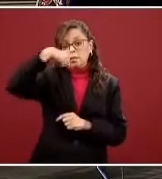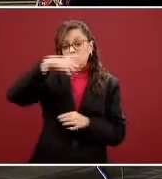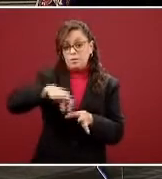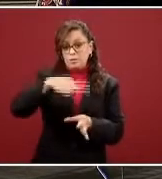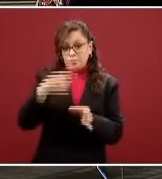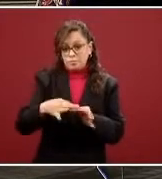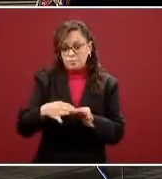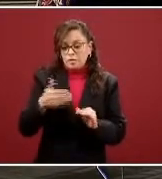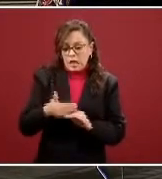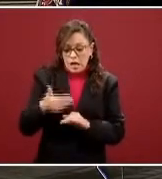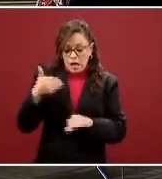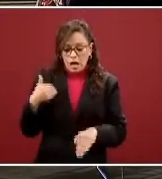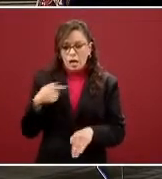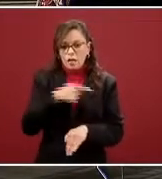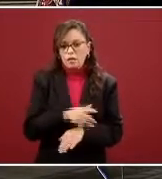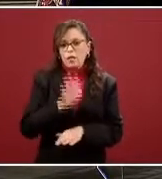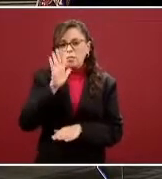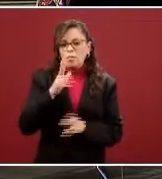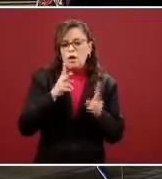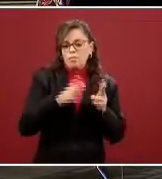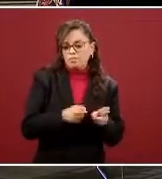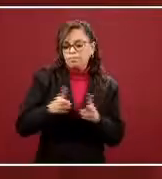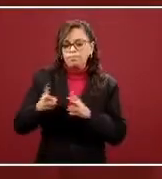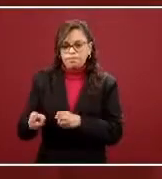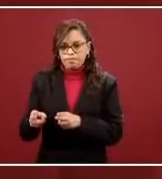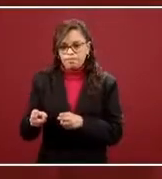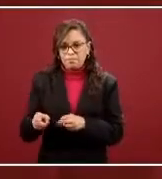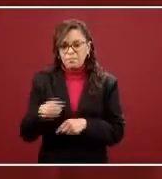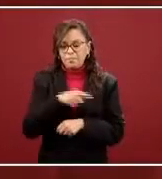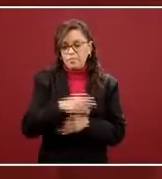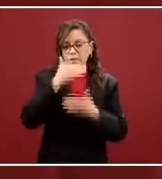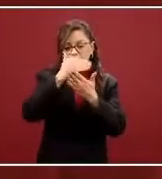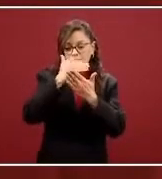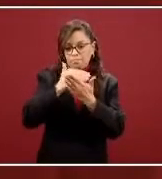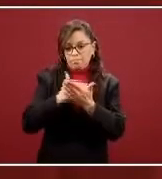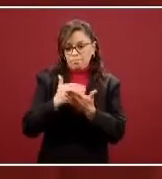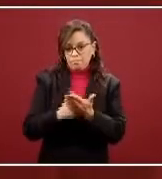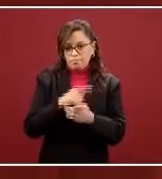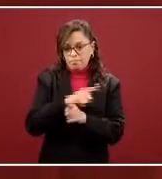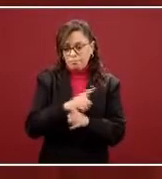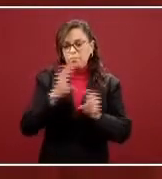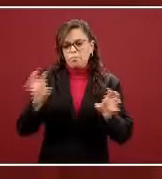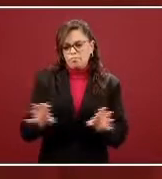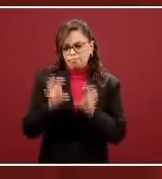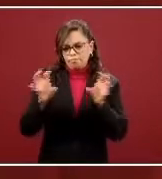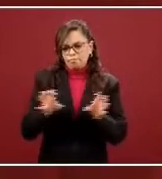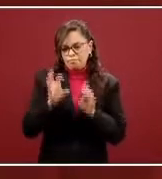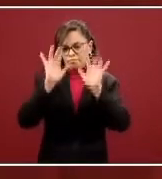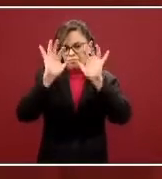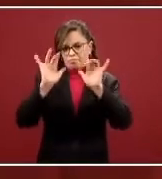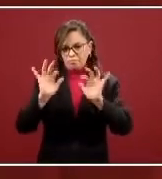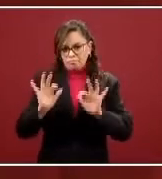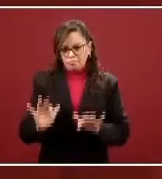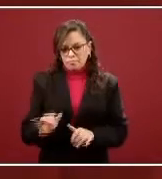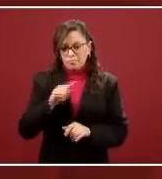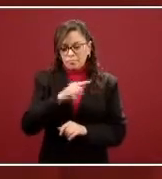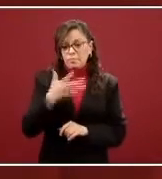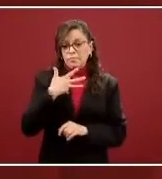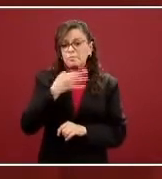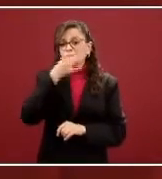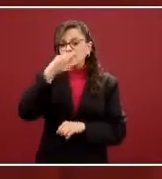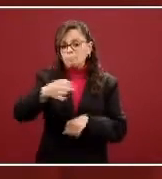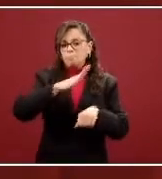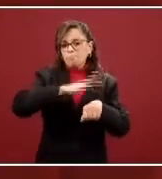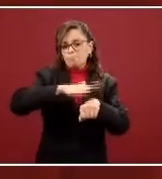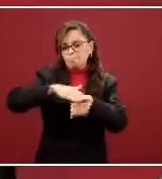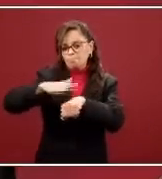corte previo. El corte quiere decir que se extrae la base de datos del sistema que está recibiendo la notificación de los casos de